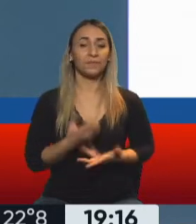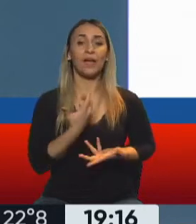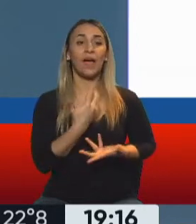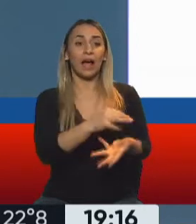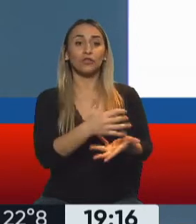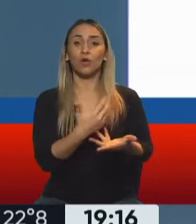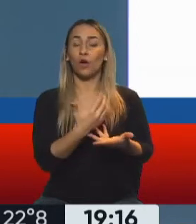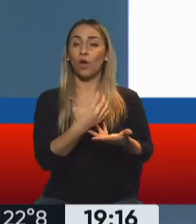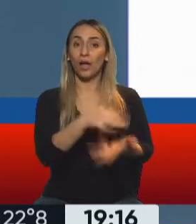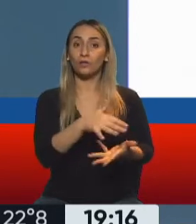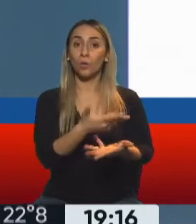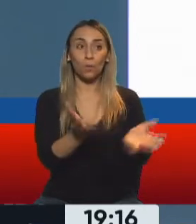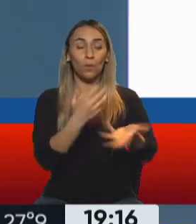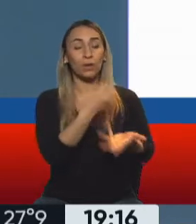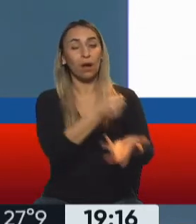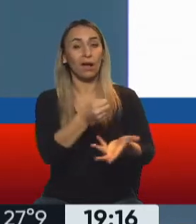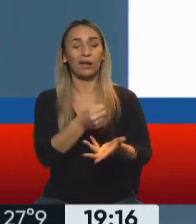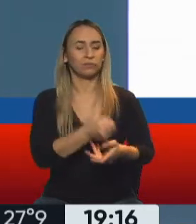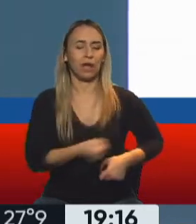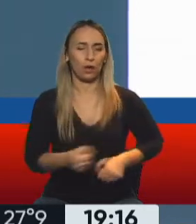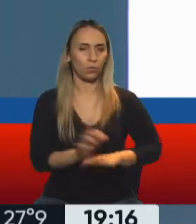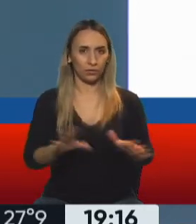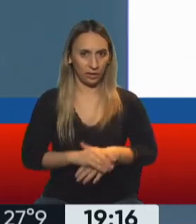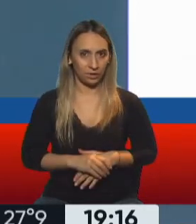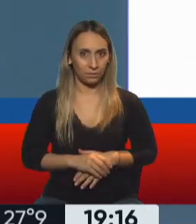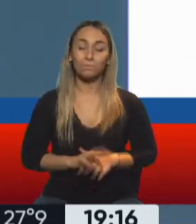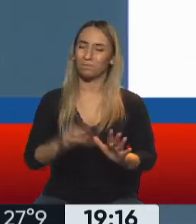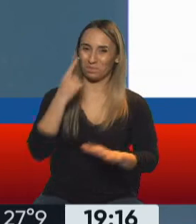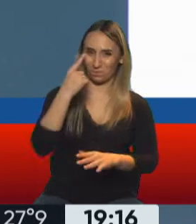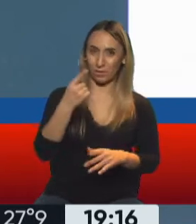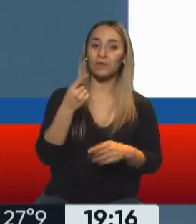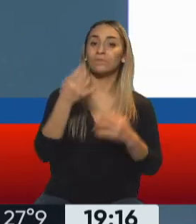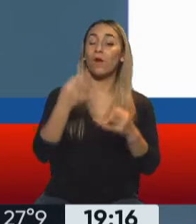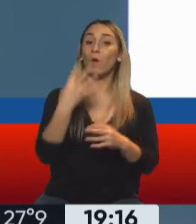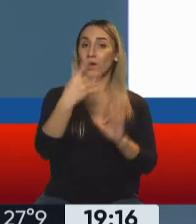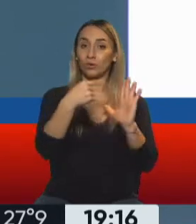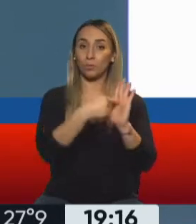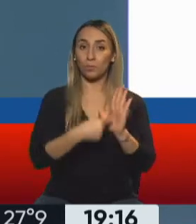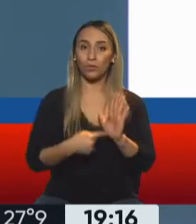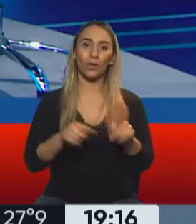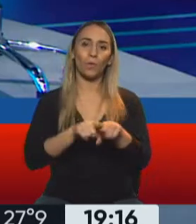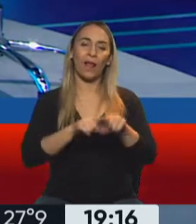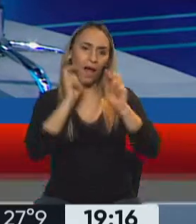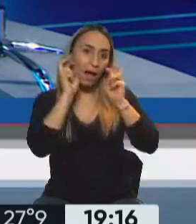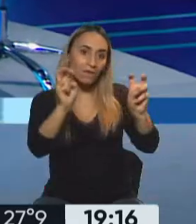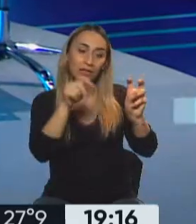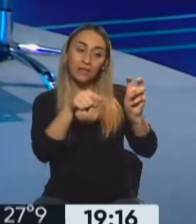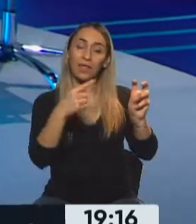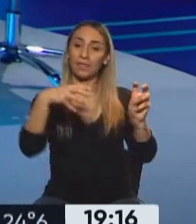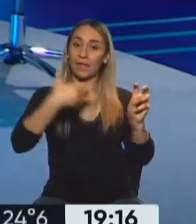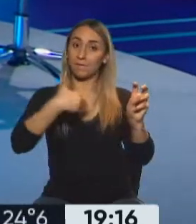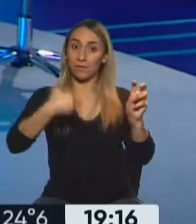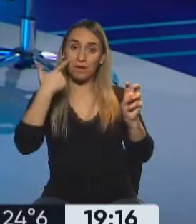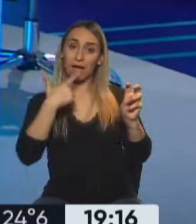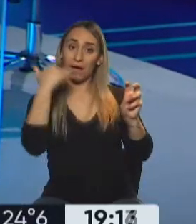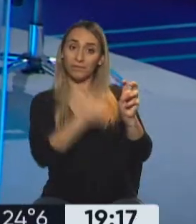fiscal y demás. Si querés lo podemos ver mejor en pantalla. Las 4 advertencias que le hace el Fondo Monetario a la Argentina. La primera tiene